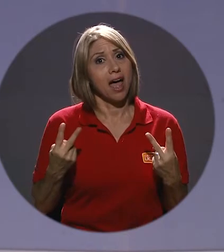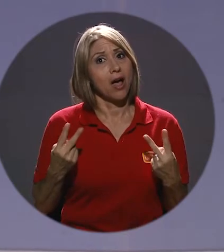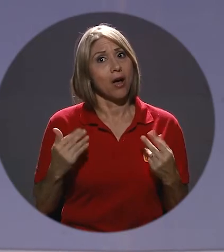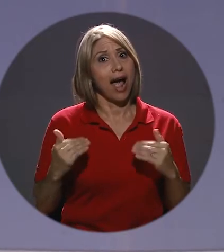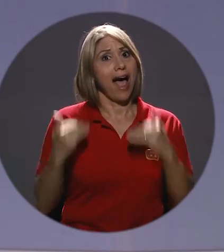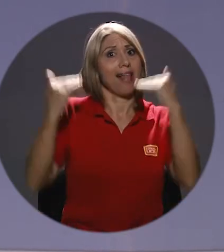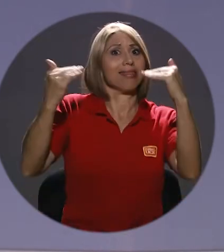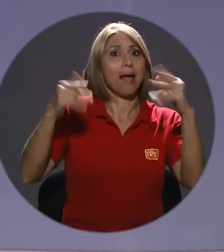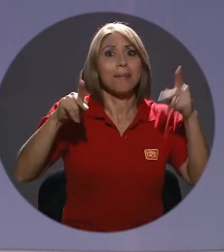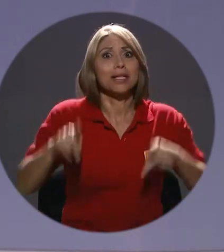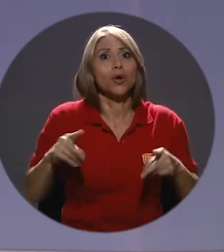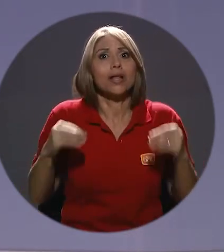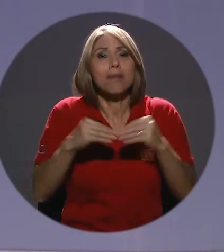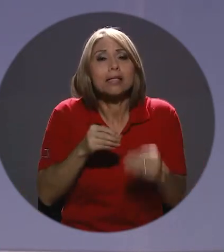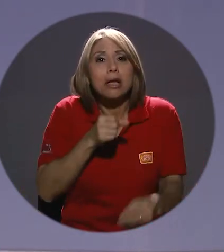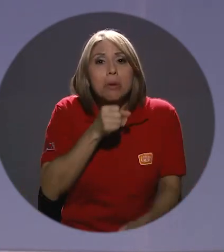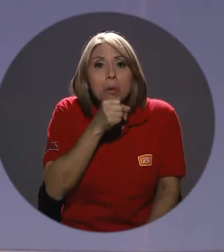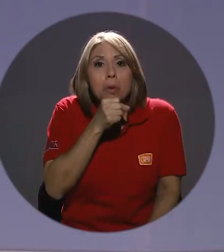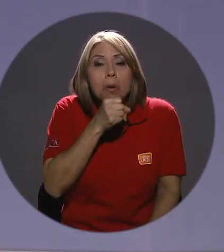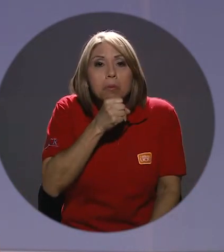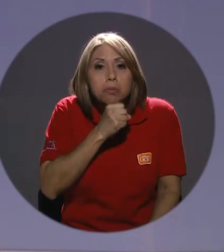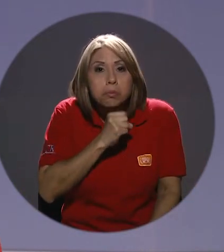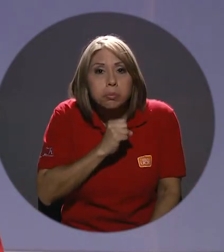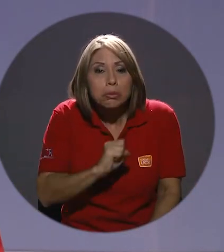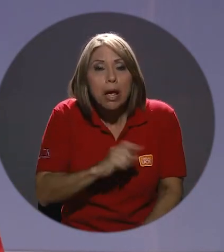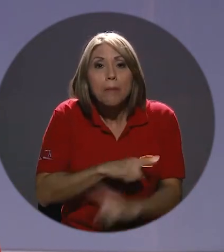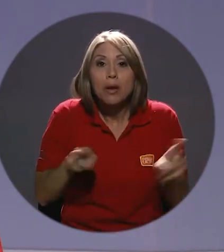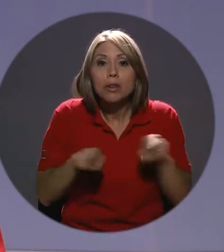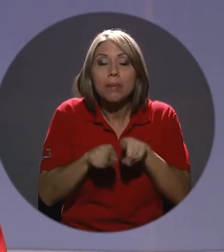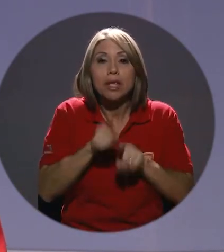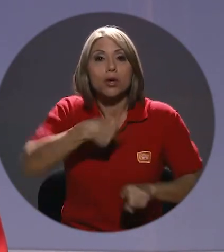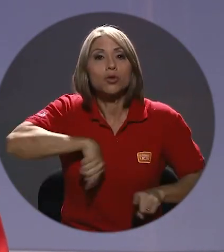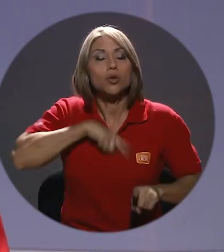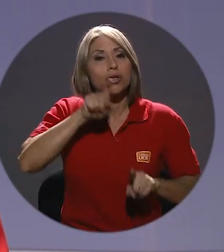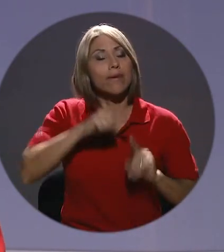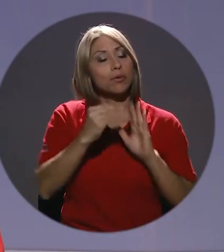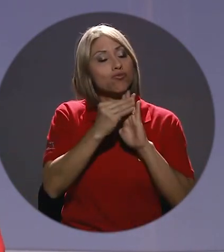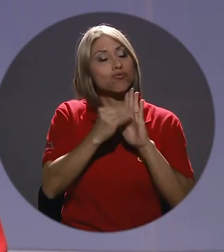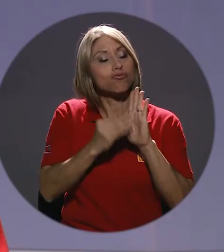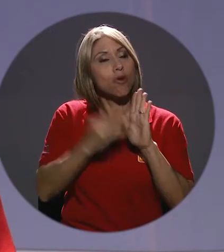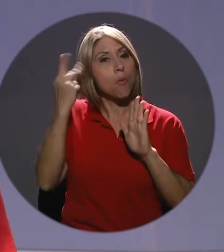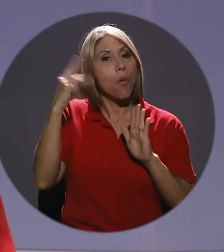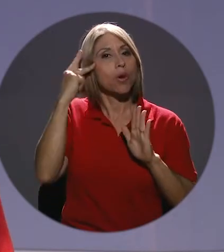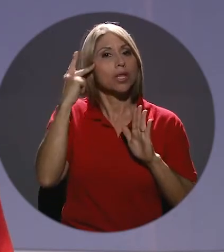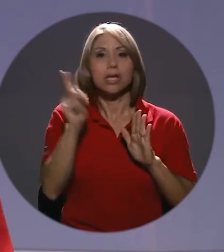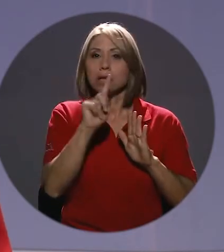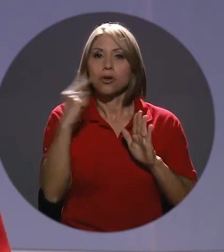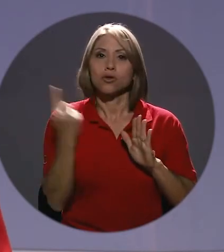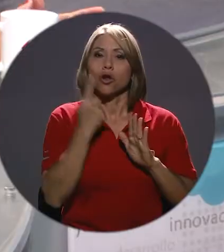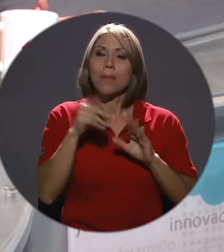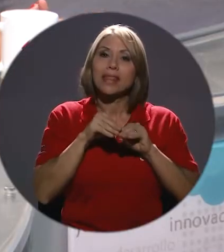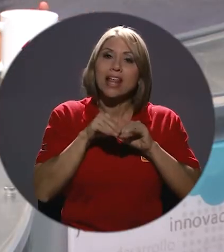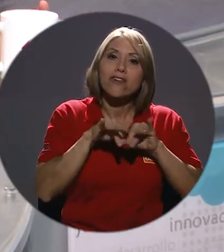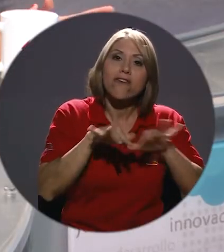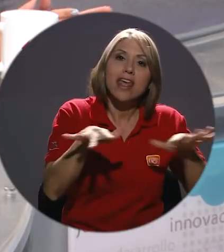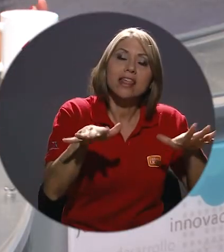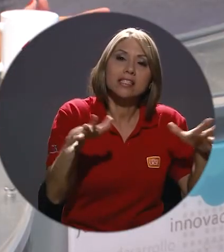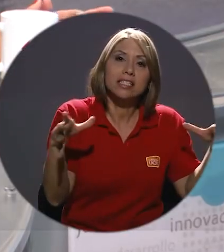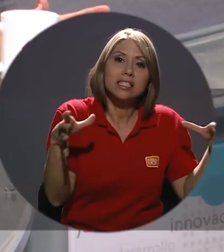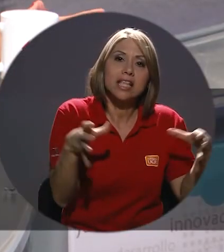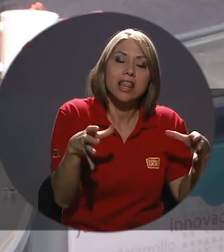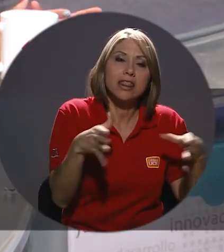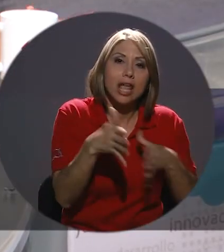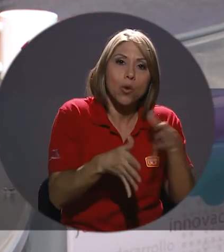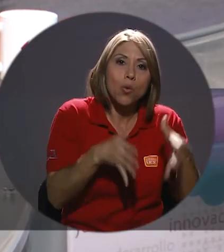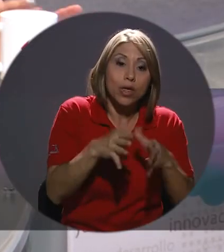alta, pero a su vez vamos a tener que implementar políticas que permitan no solo las redes de cuidado de personas